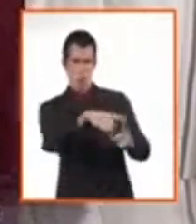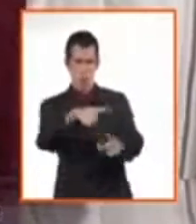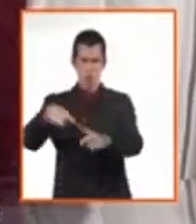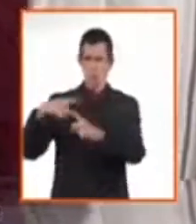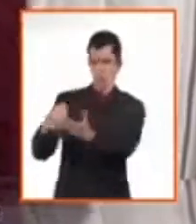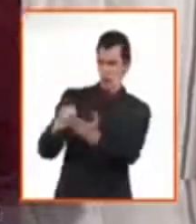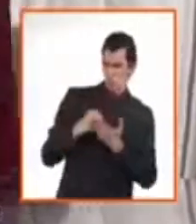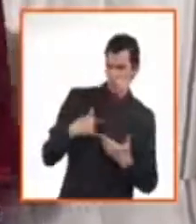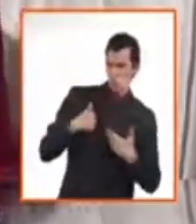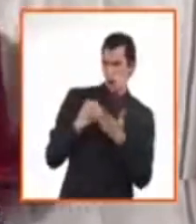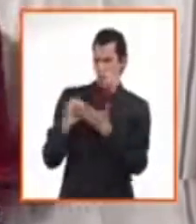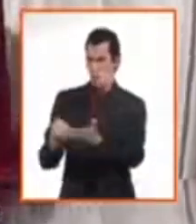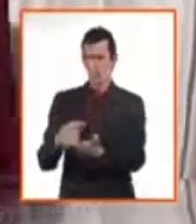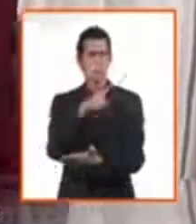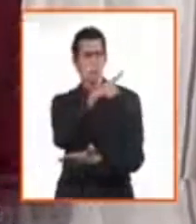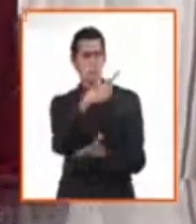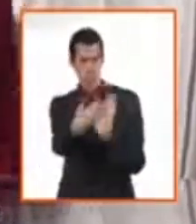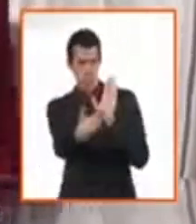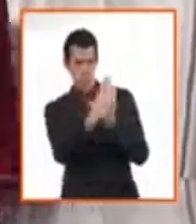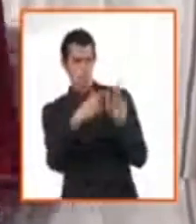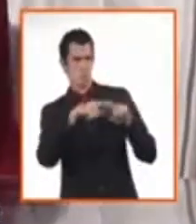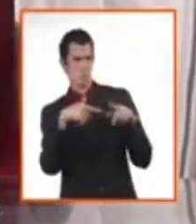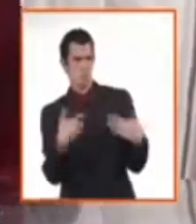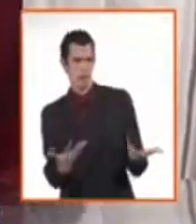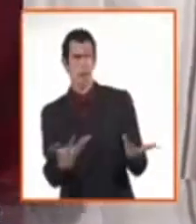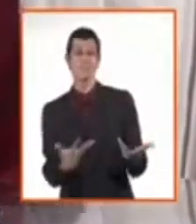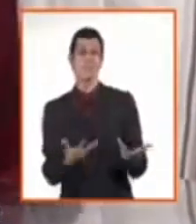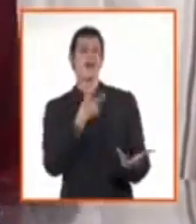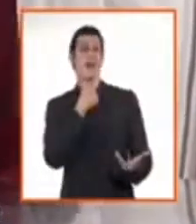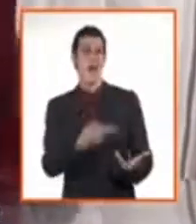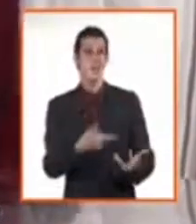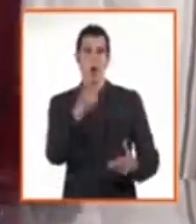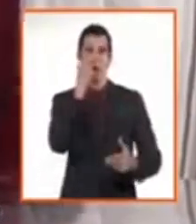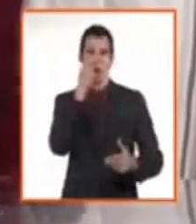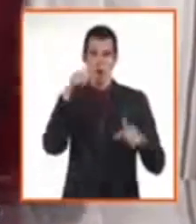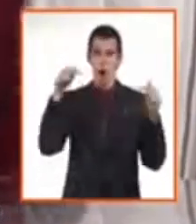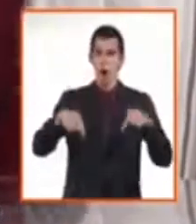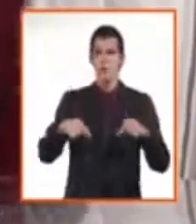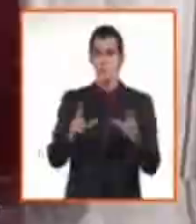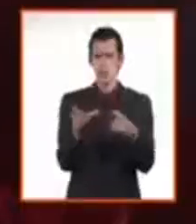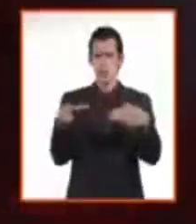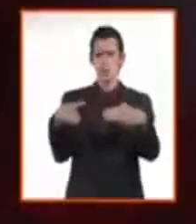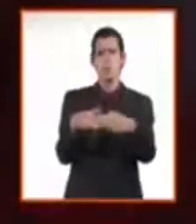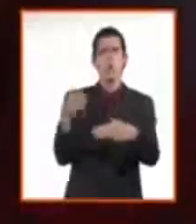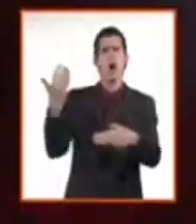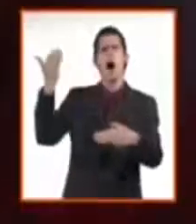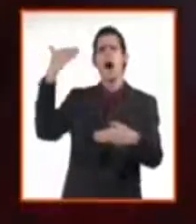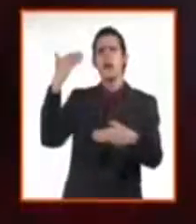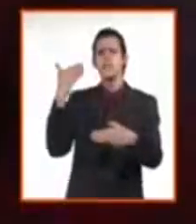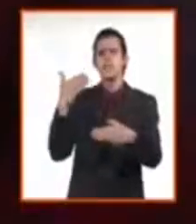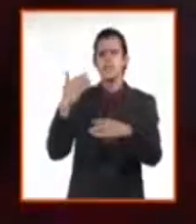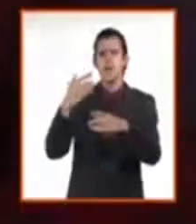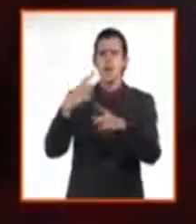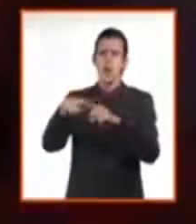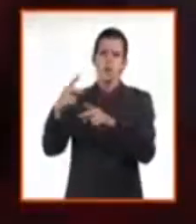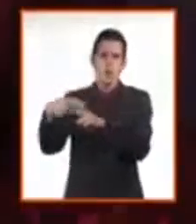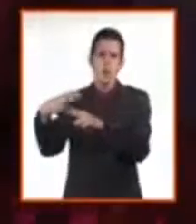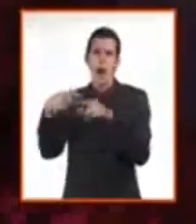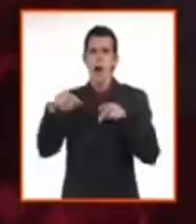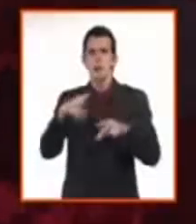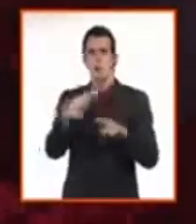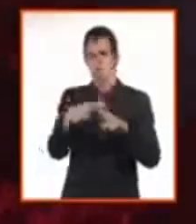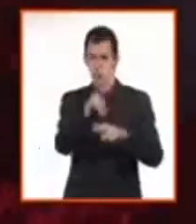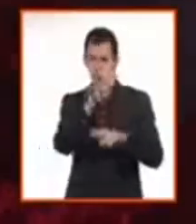robaron el vídeo dijo alberto fernández hoy quien está al frente del bid que era nada más y nada menos